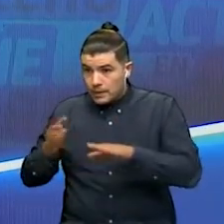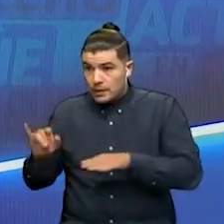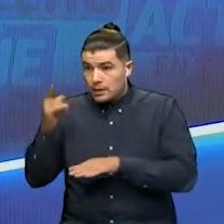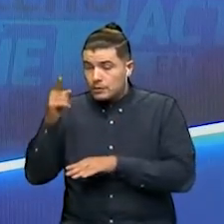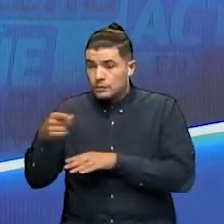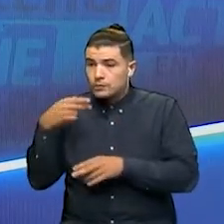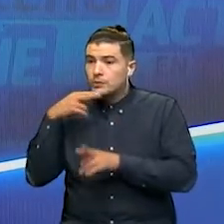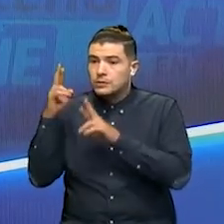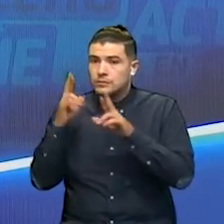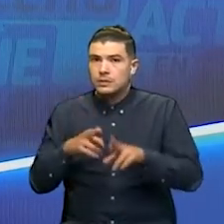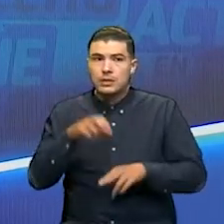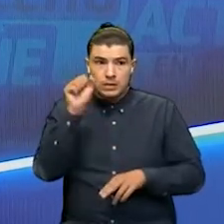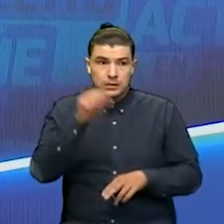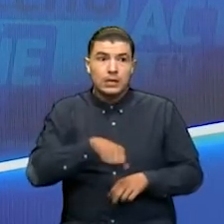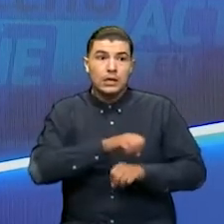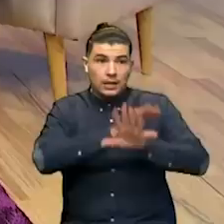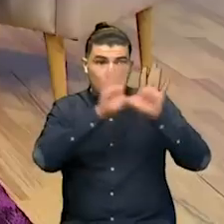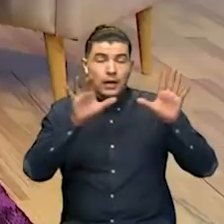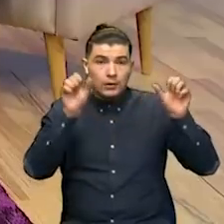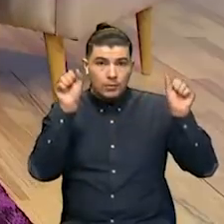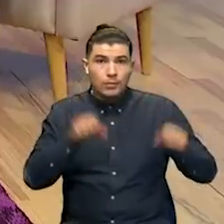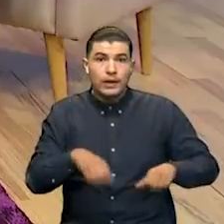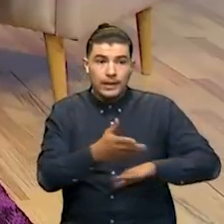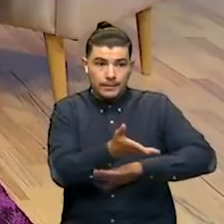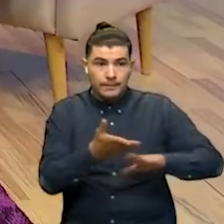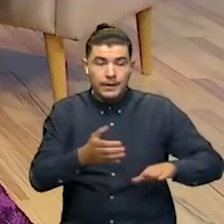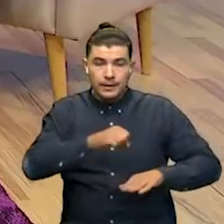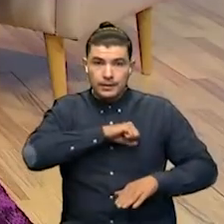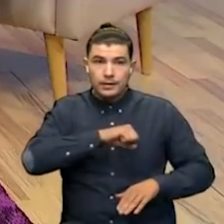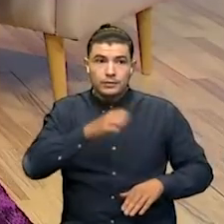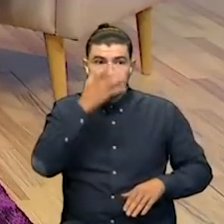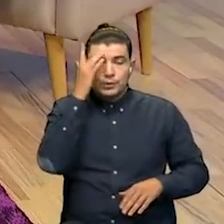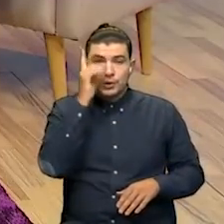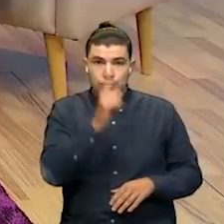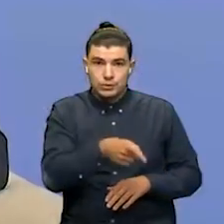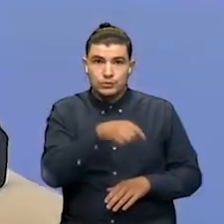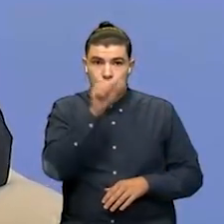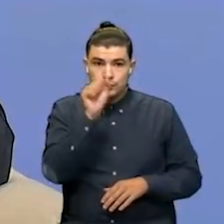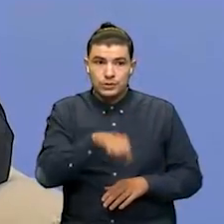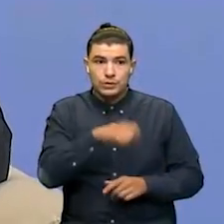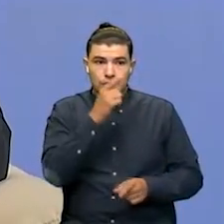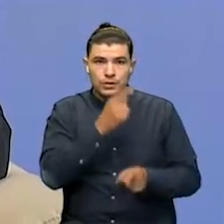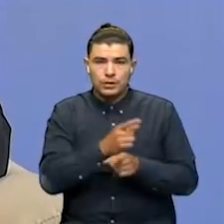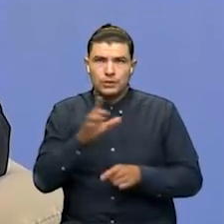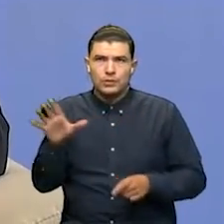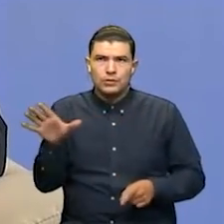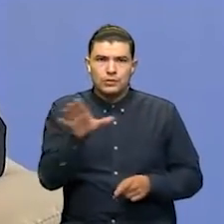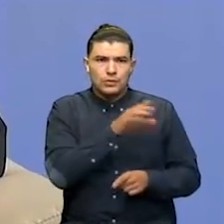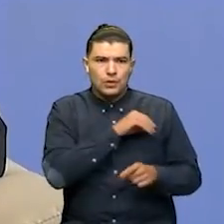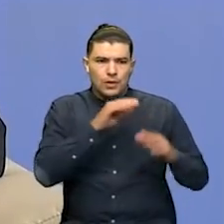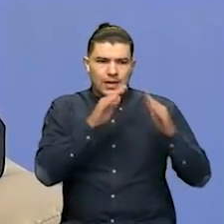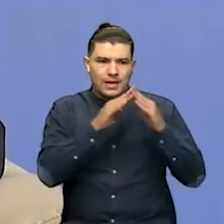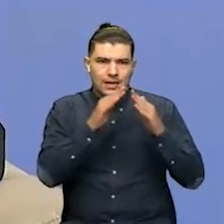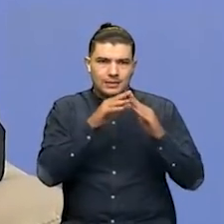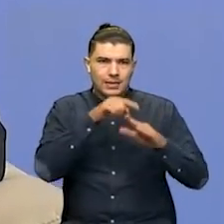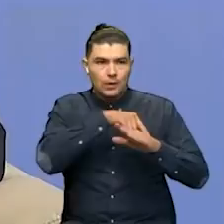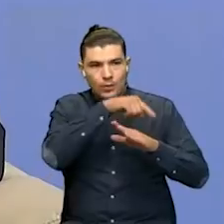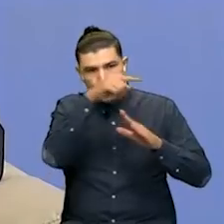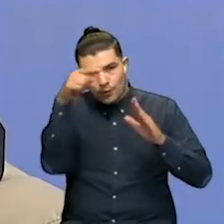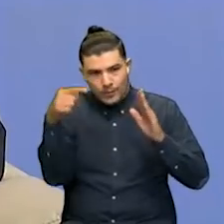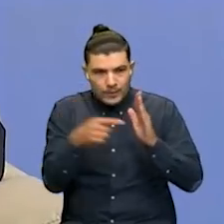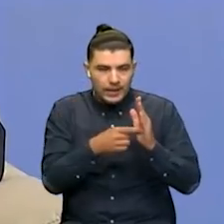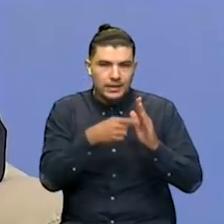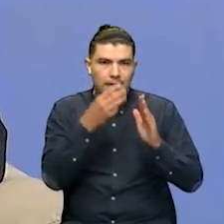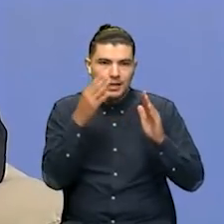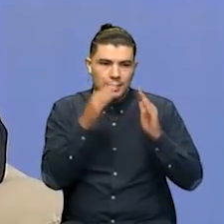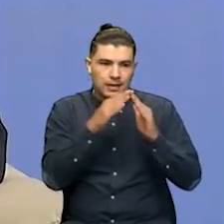¿cuál es la respuesta? Claro que sí, pueden llegar a entrar a reclamar necesariamente porque toda la copropiedad o digamos la casa de tres